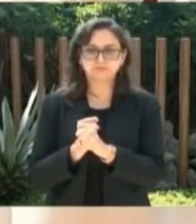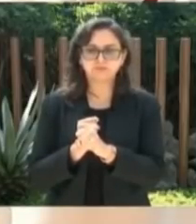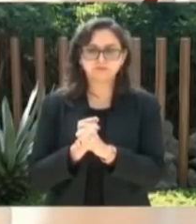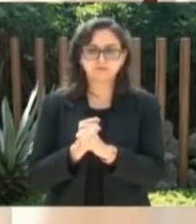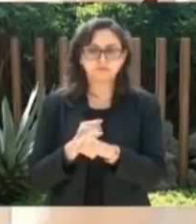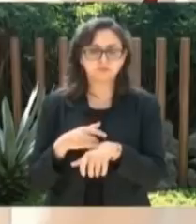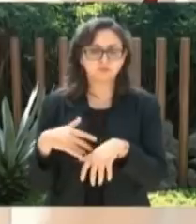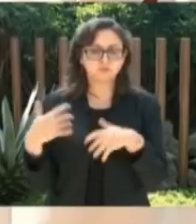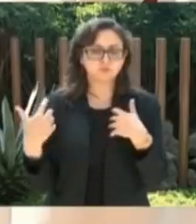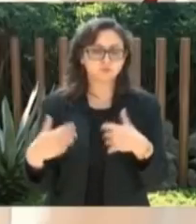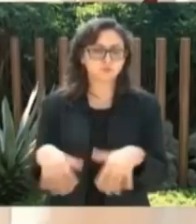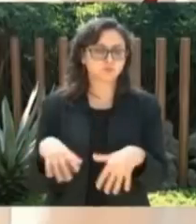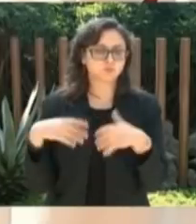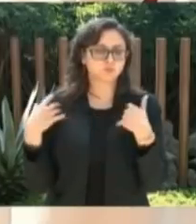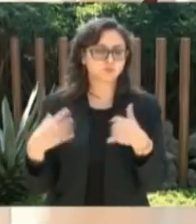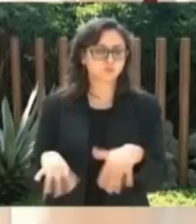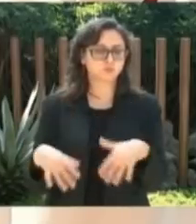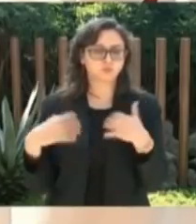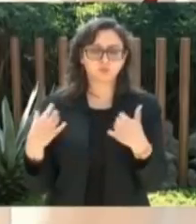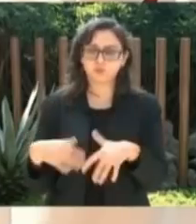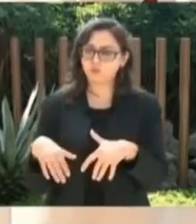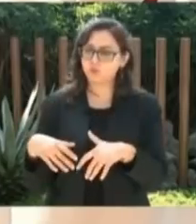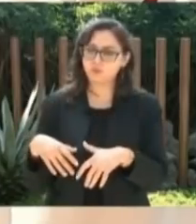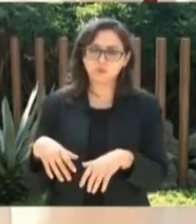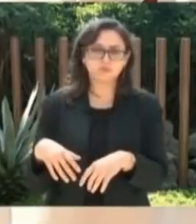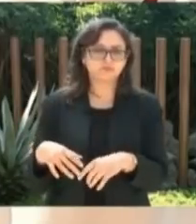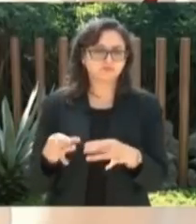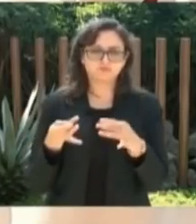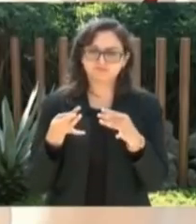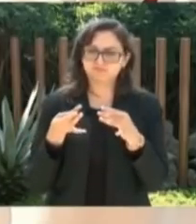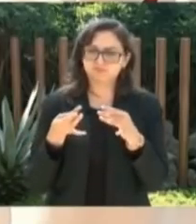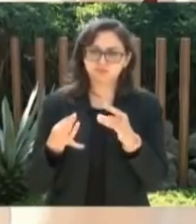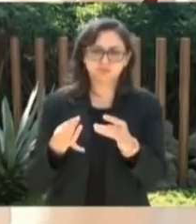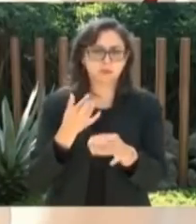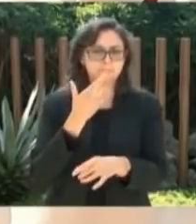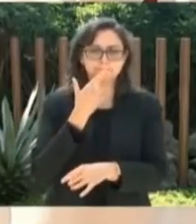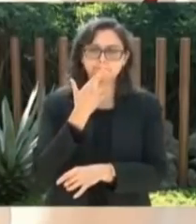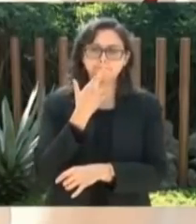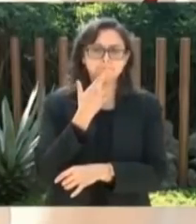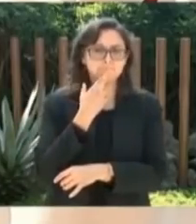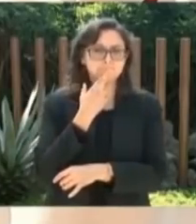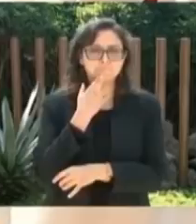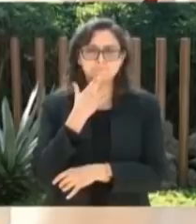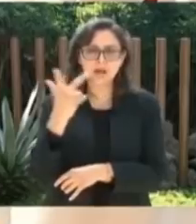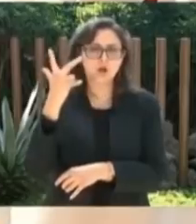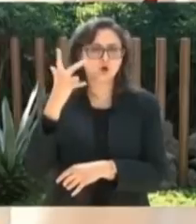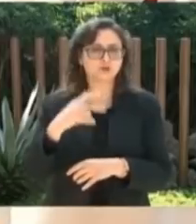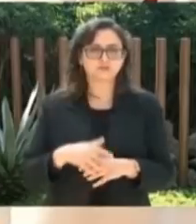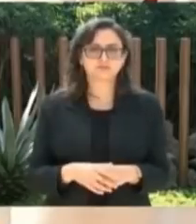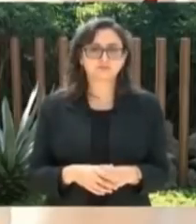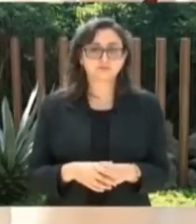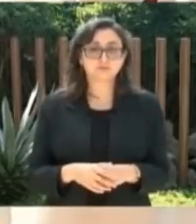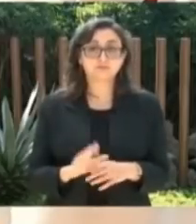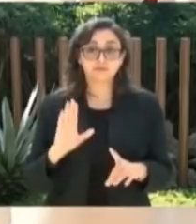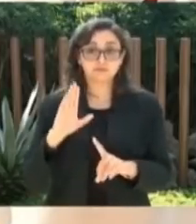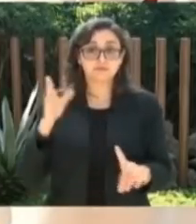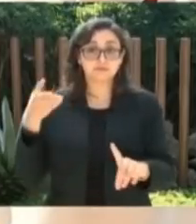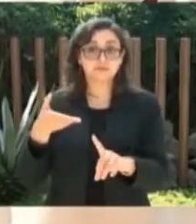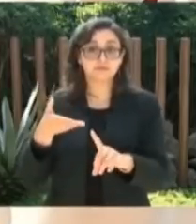que se haya tenido en los últimos tiempos, al menos en lo que tiene que